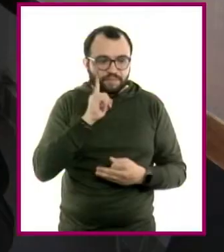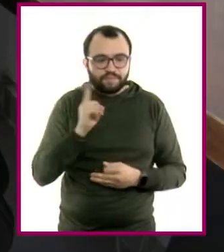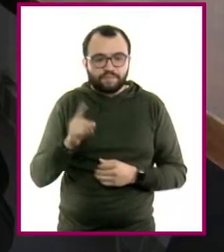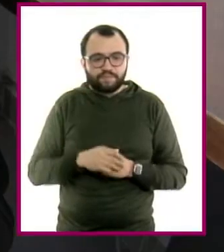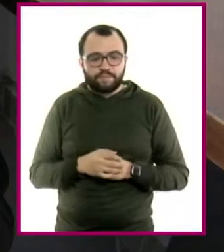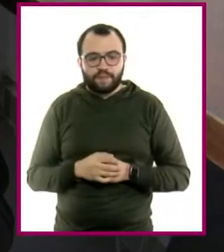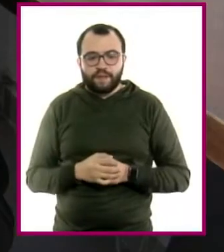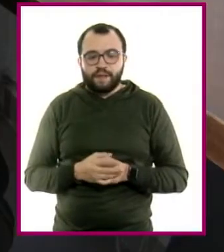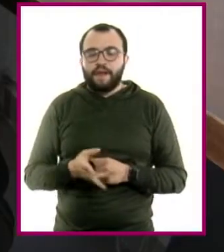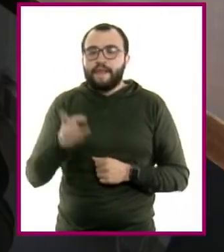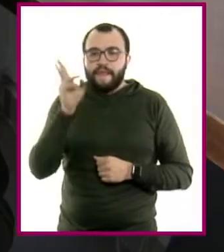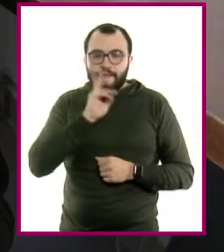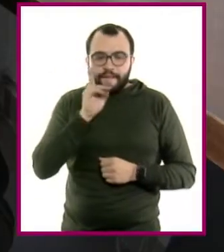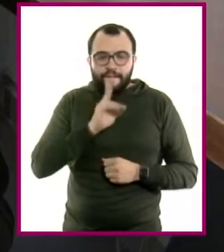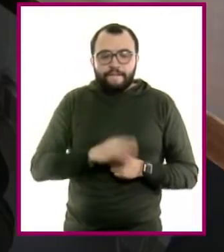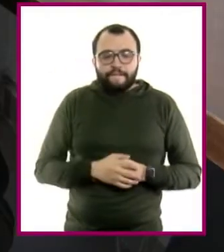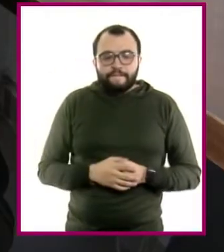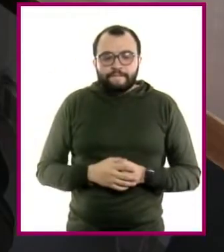Uh-huh. A ver.